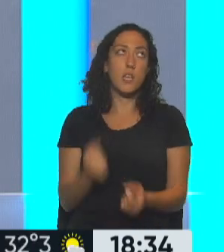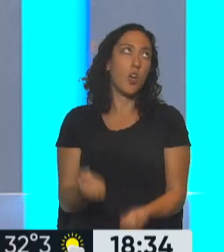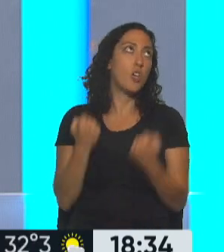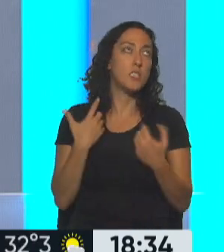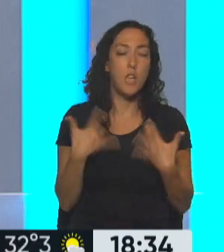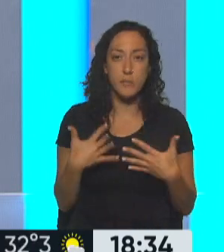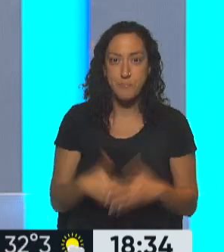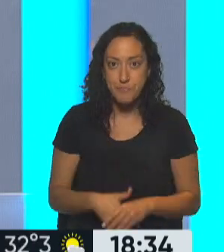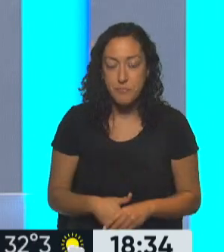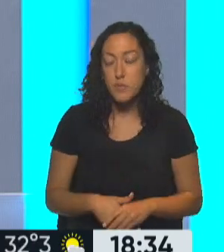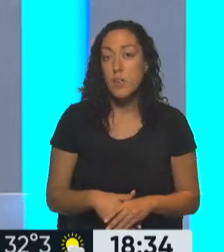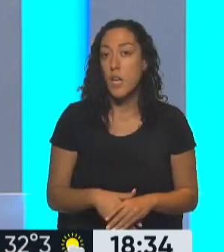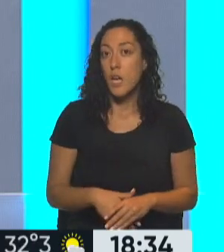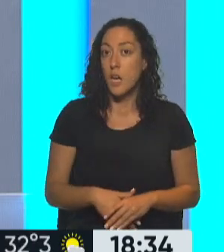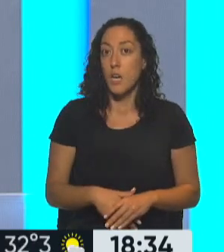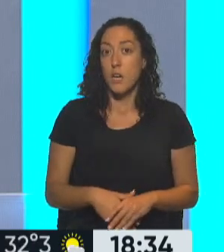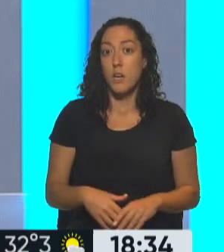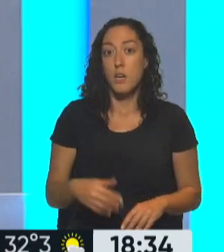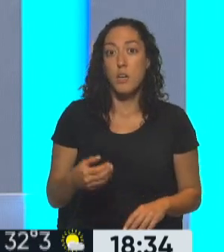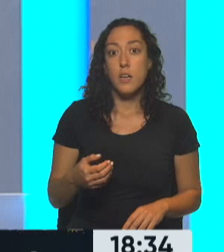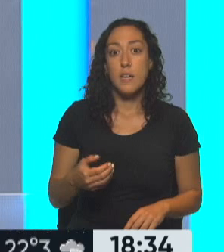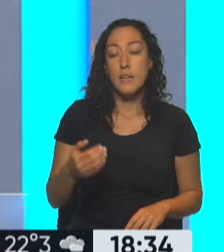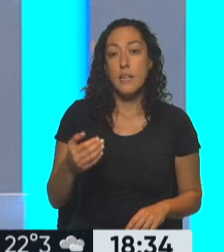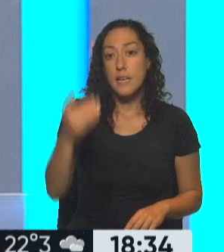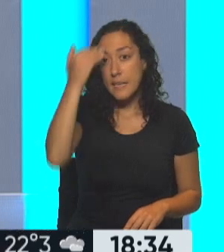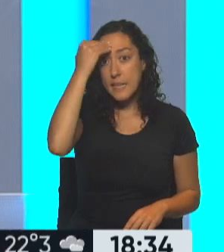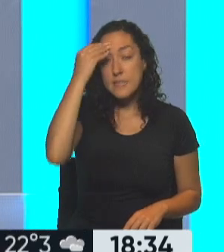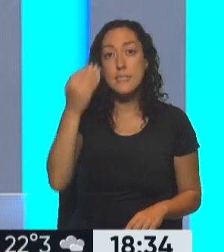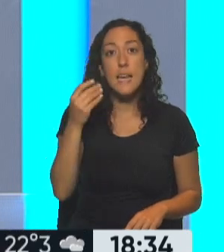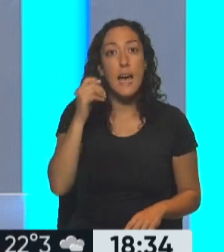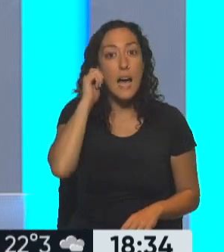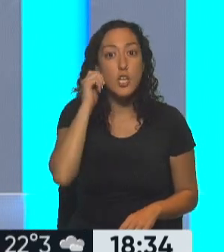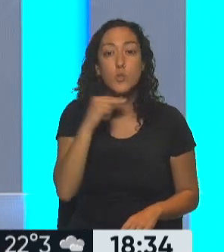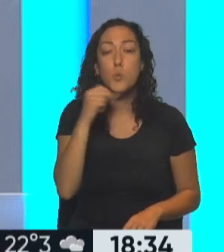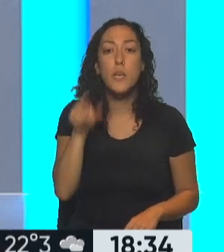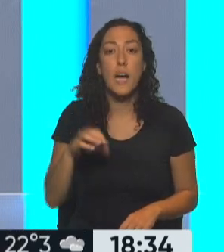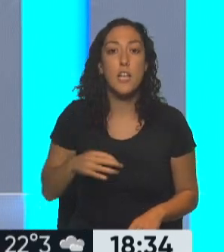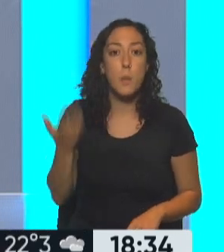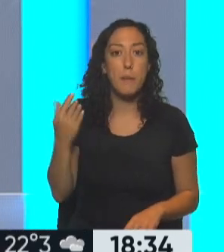enorme. Nos faltó en el cumpleaños de 15 de su hija en agosto del año pasado.